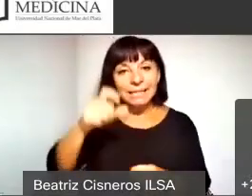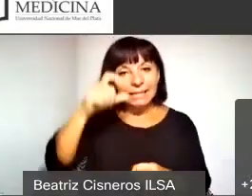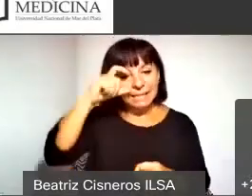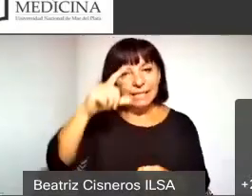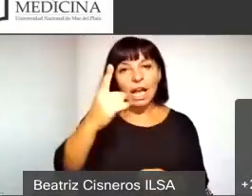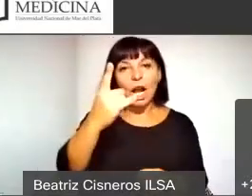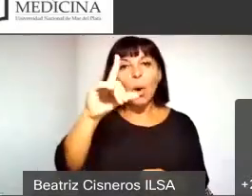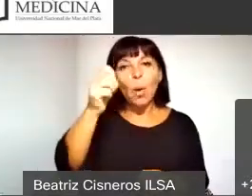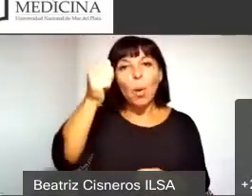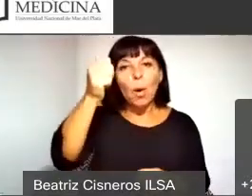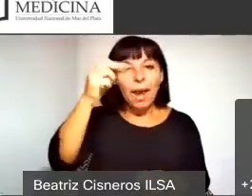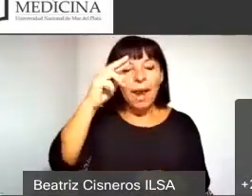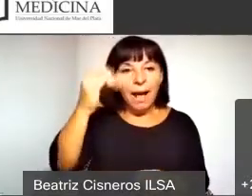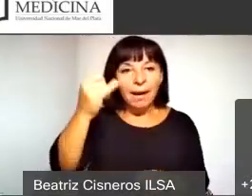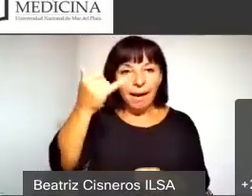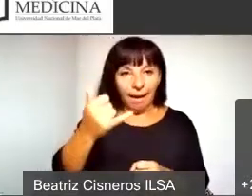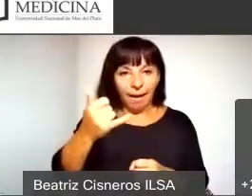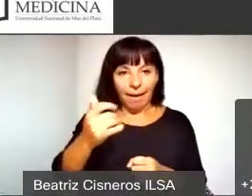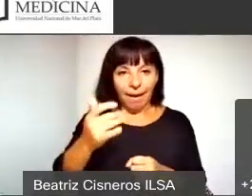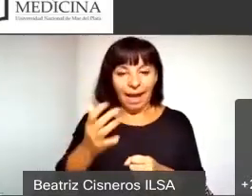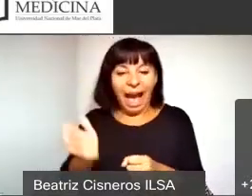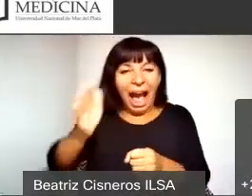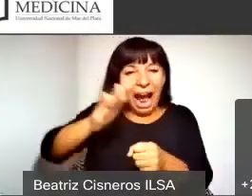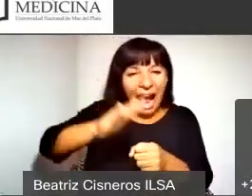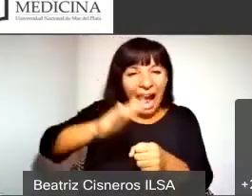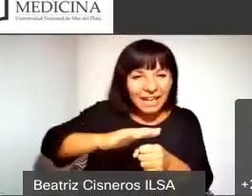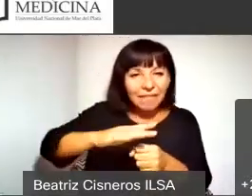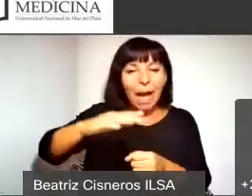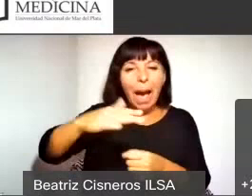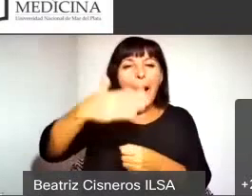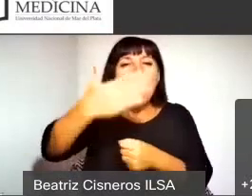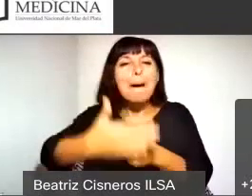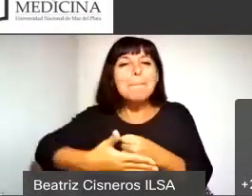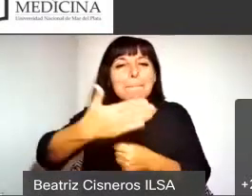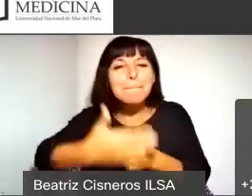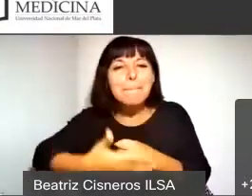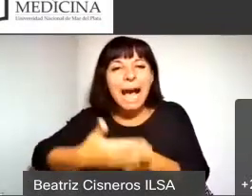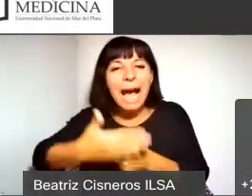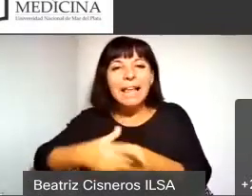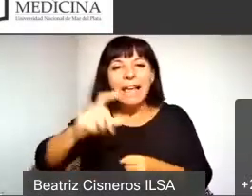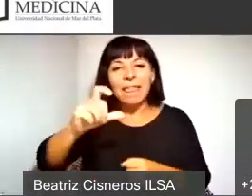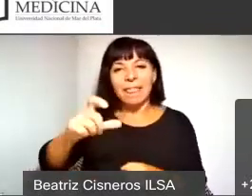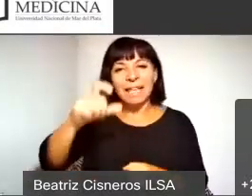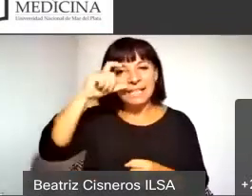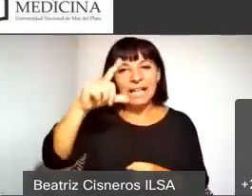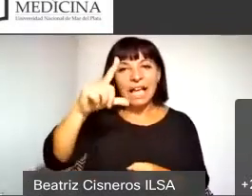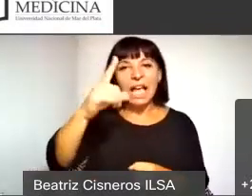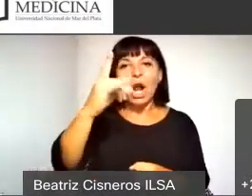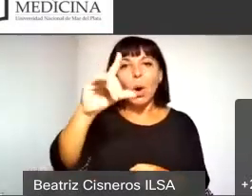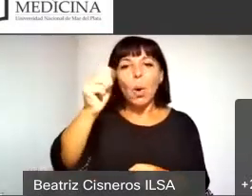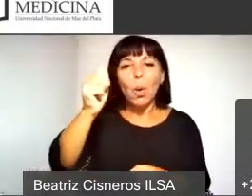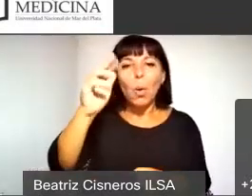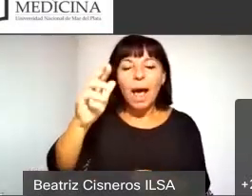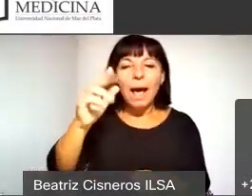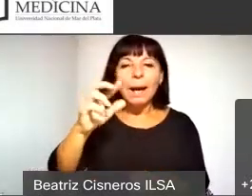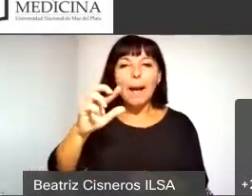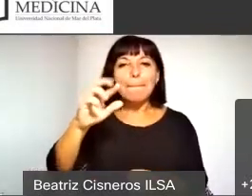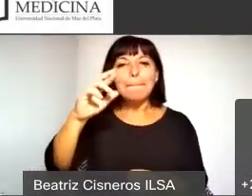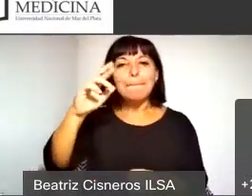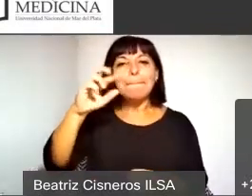celular poseen una pared celular. Y esa pared celular está formada por péptidoglucanos